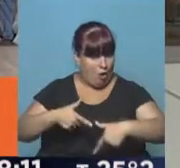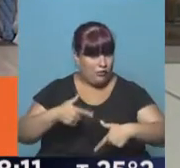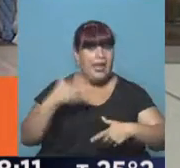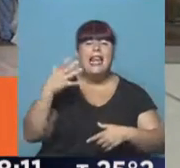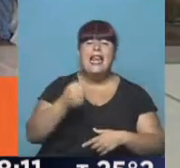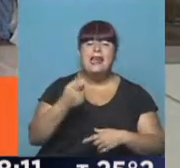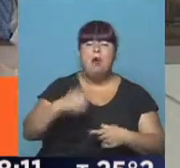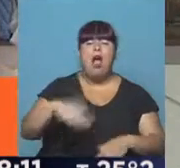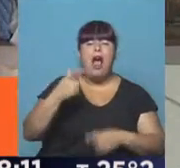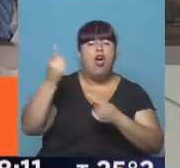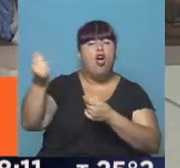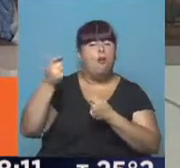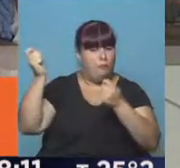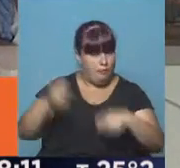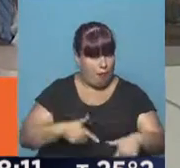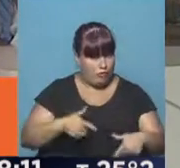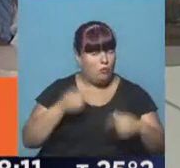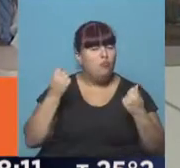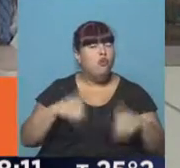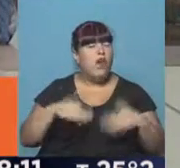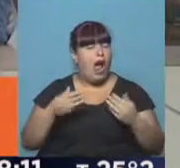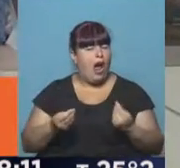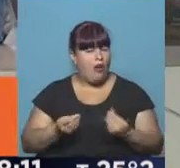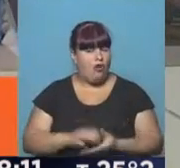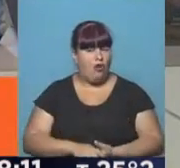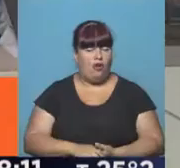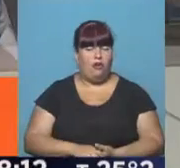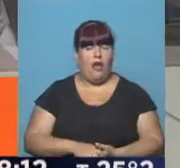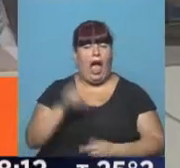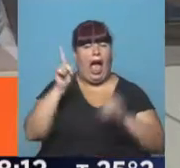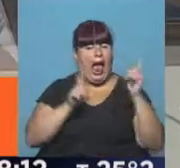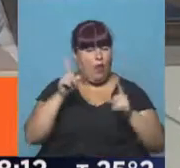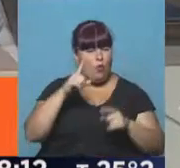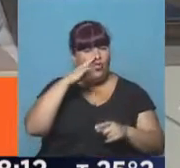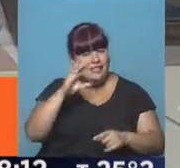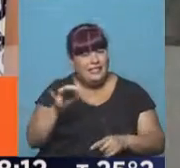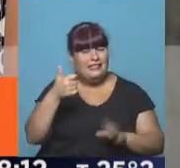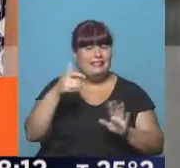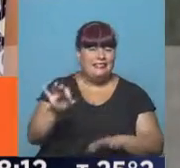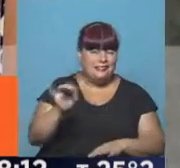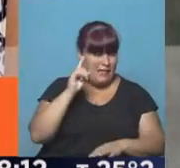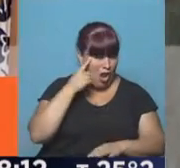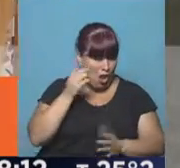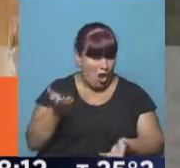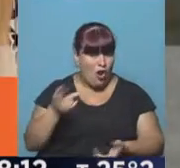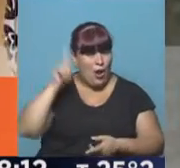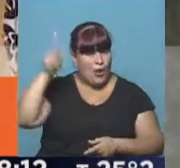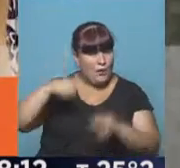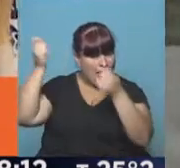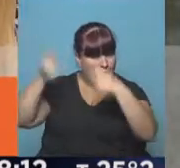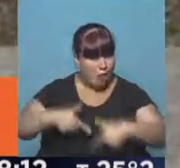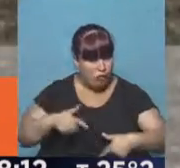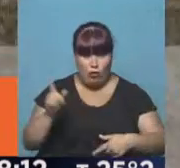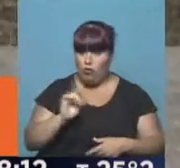el limón ahora que se compra y que está tan pero tan caro en algunos lugares hasta 70 60 una locura es el que viene de afuera